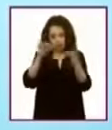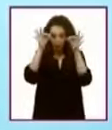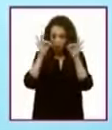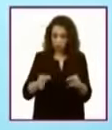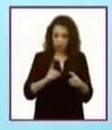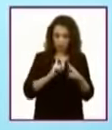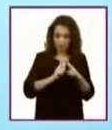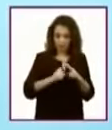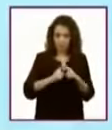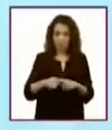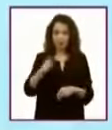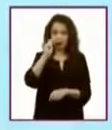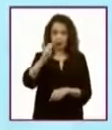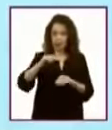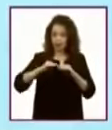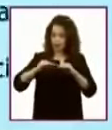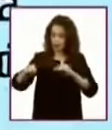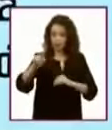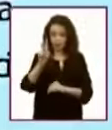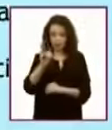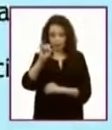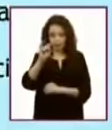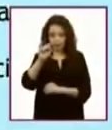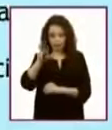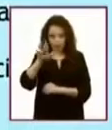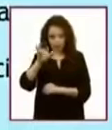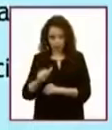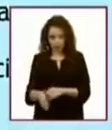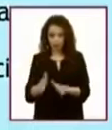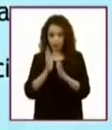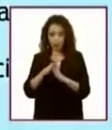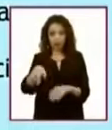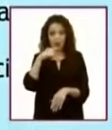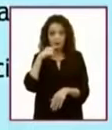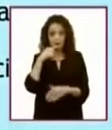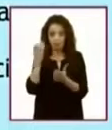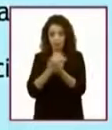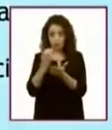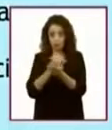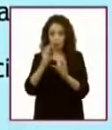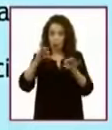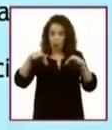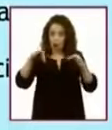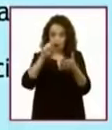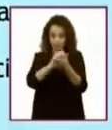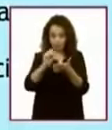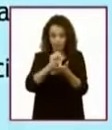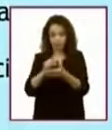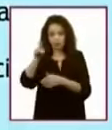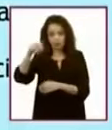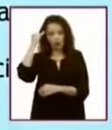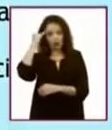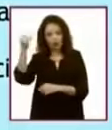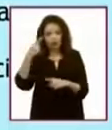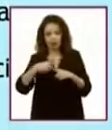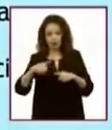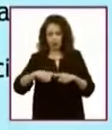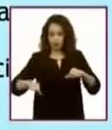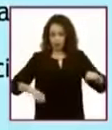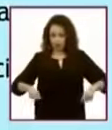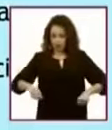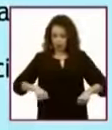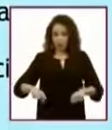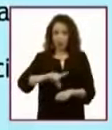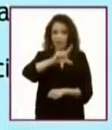de distancias. Tengan listo su lápiz y cuaderno u hoja para que anoten sus ideas y ejercicios y luego